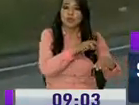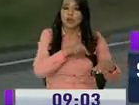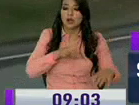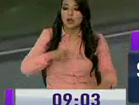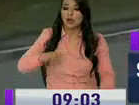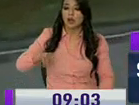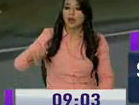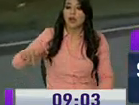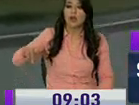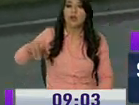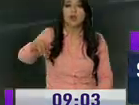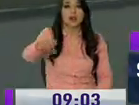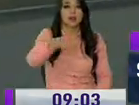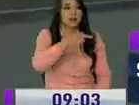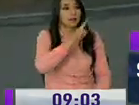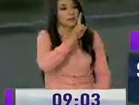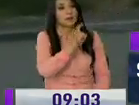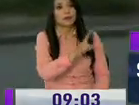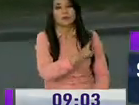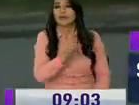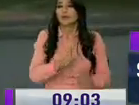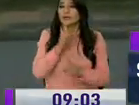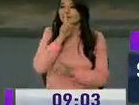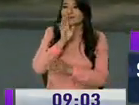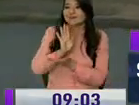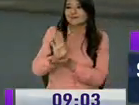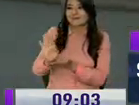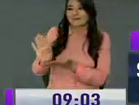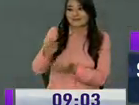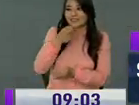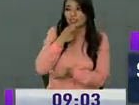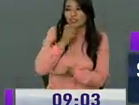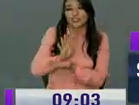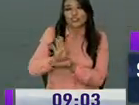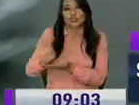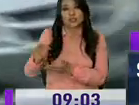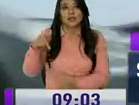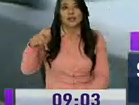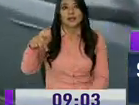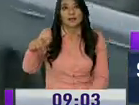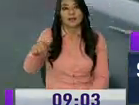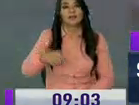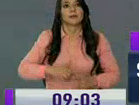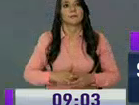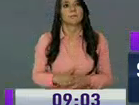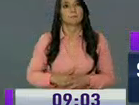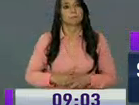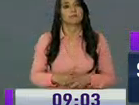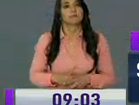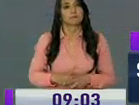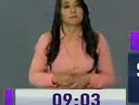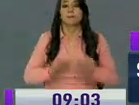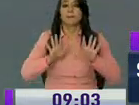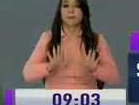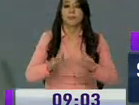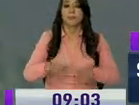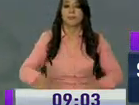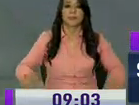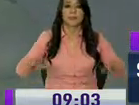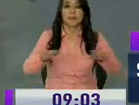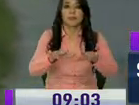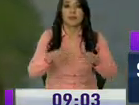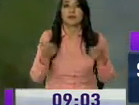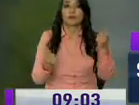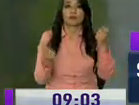de los señores, la verdad no muchos quieren explicarnos, acaban de caminar ya para el otro sector. Bueno, así luce esta zona, no hay mayor